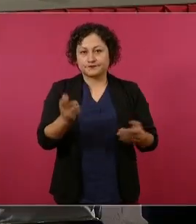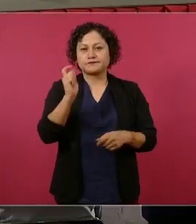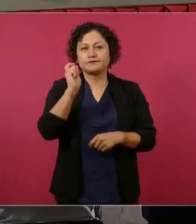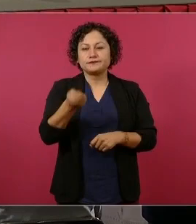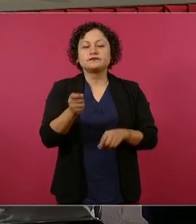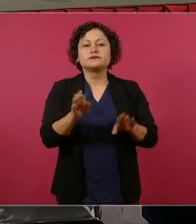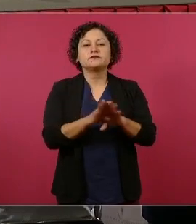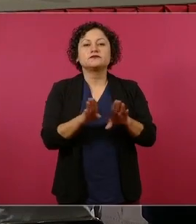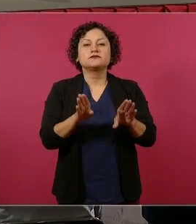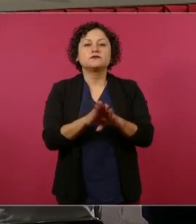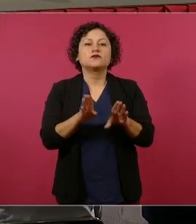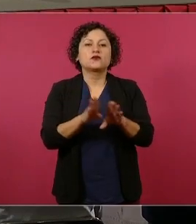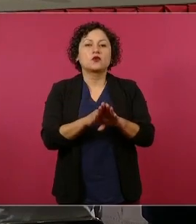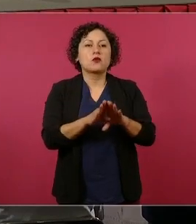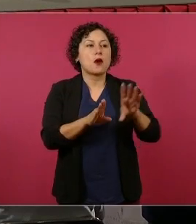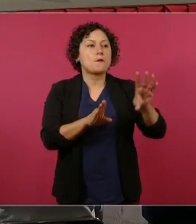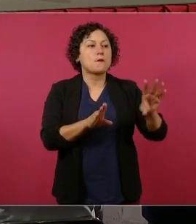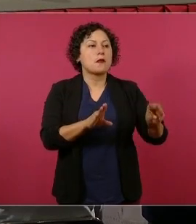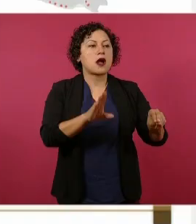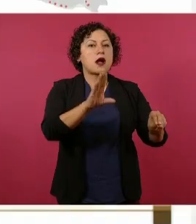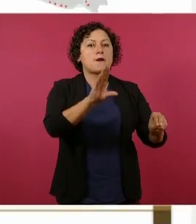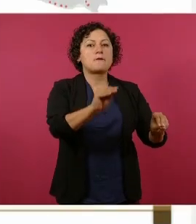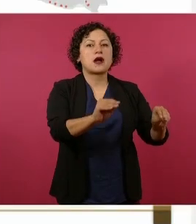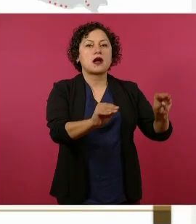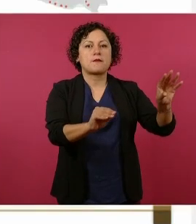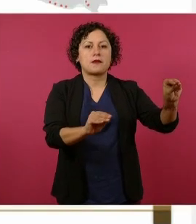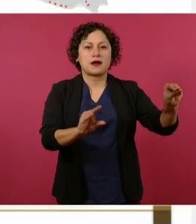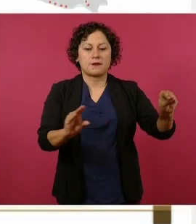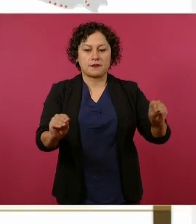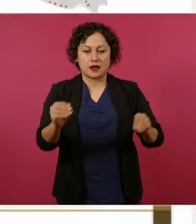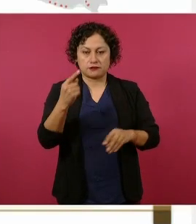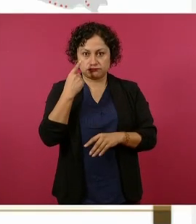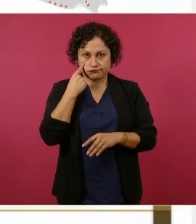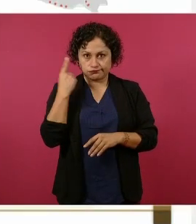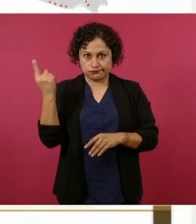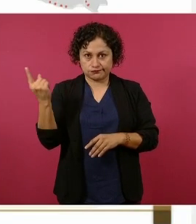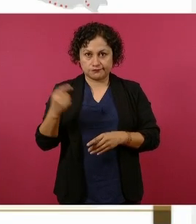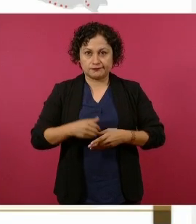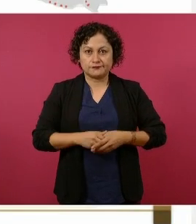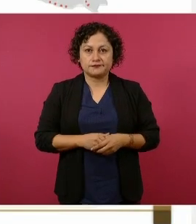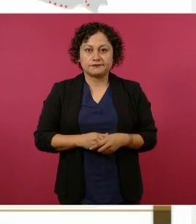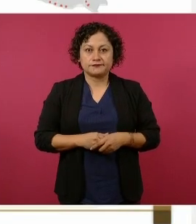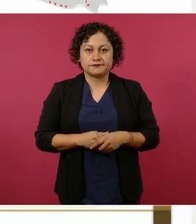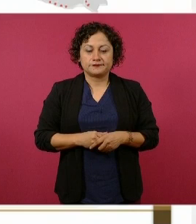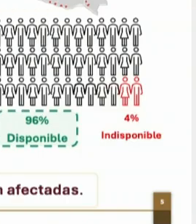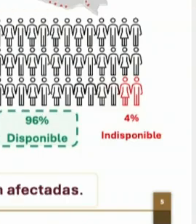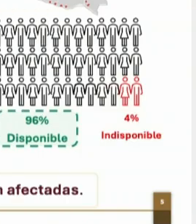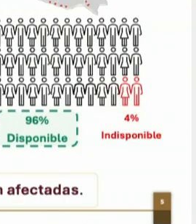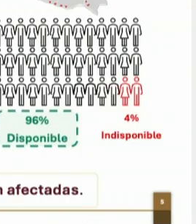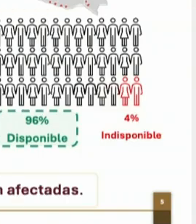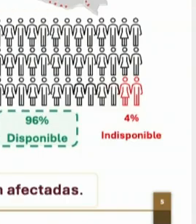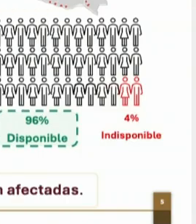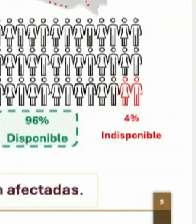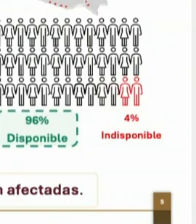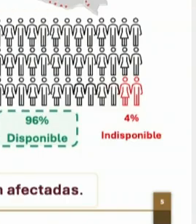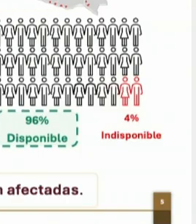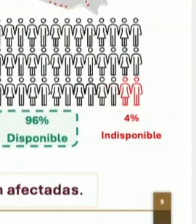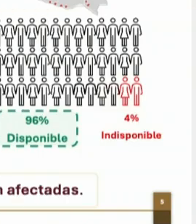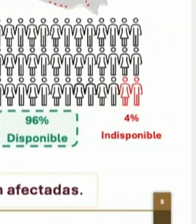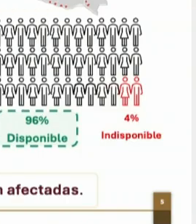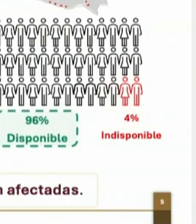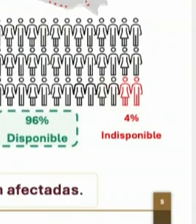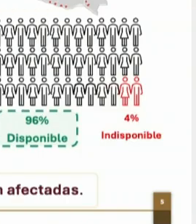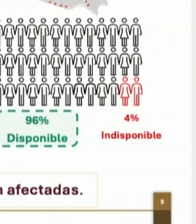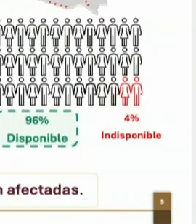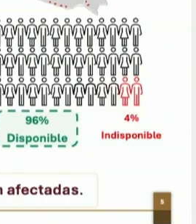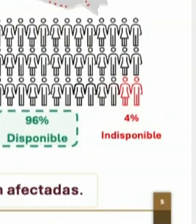desconexión rotativa de usuarios. Vamos a ver aquí en el mapa, están señalados los puntos que tuvieron afectación los días 7,